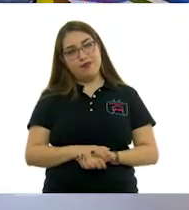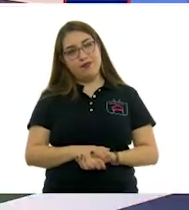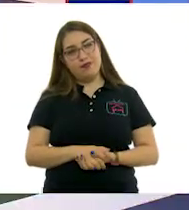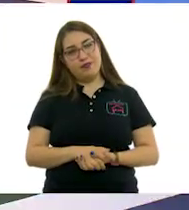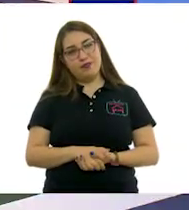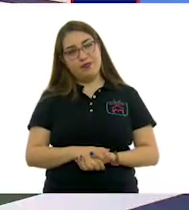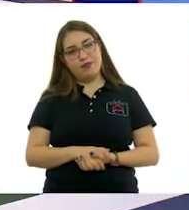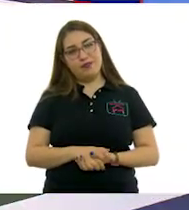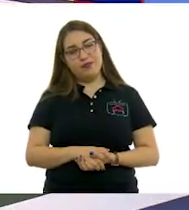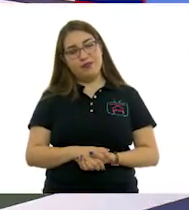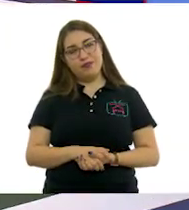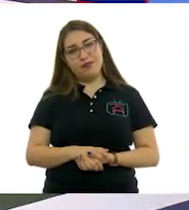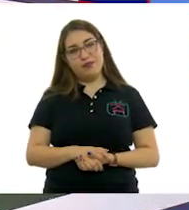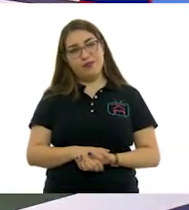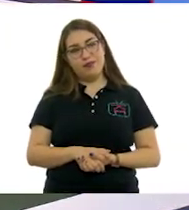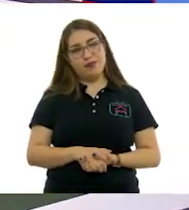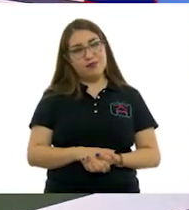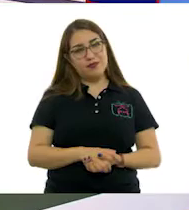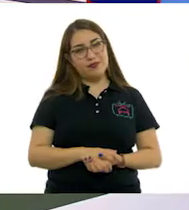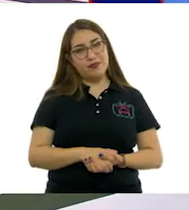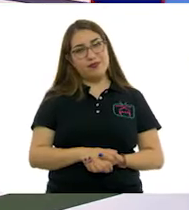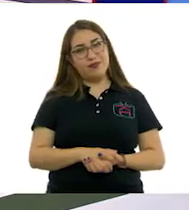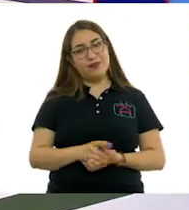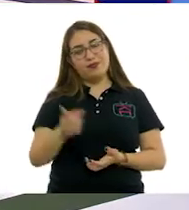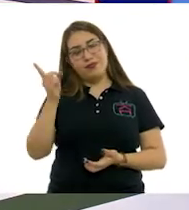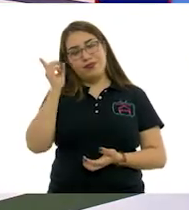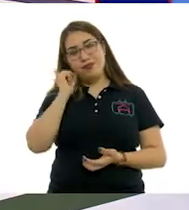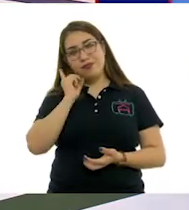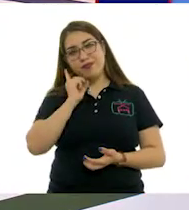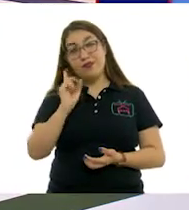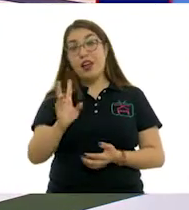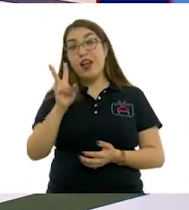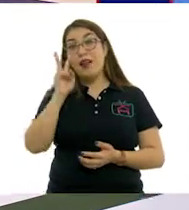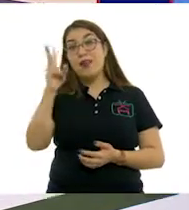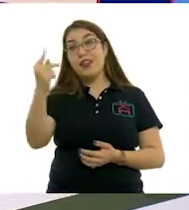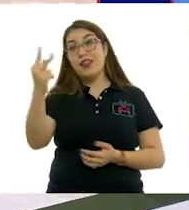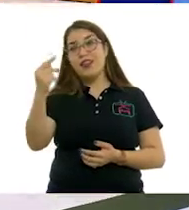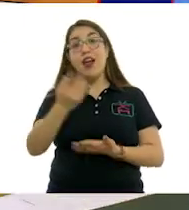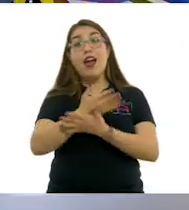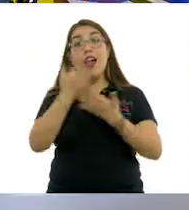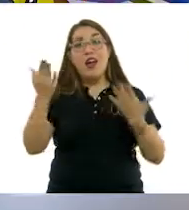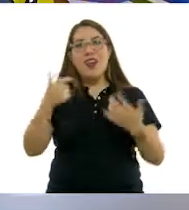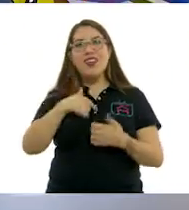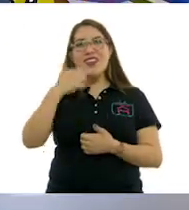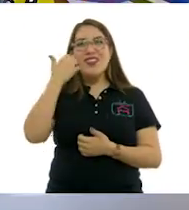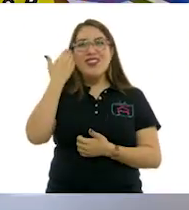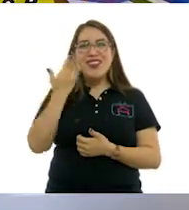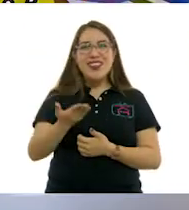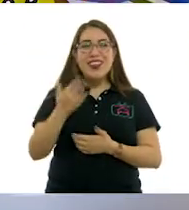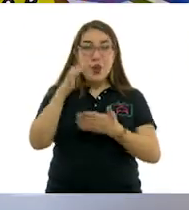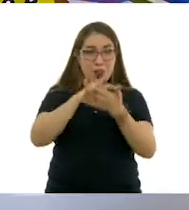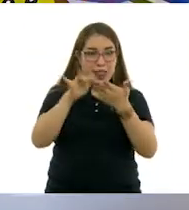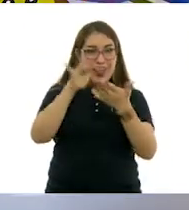Ay, ay, ay, ay. Ay, sigo viendo la tele. No, pero ahora voy a leer. Me dieron ganas de leer.